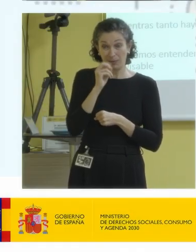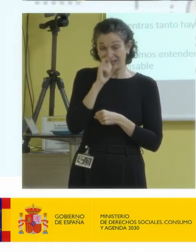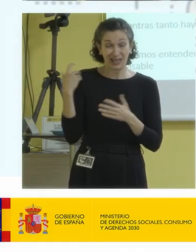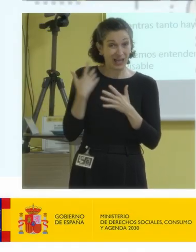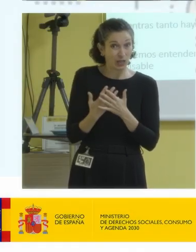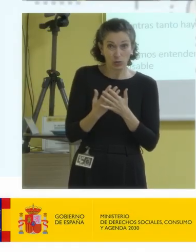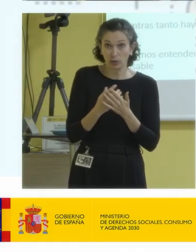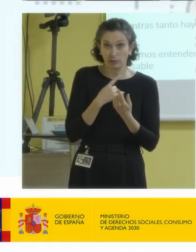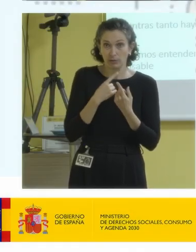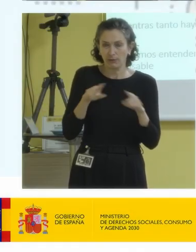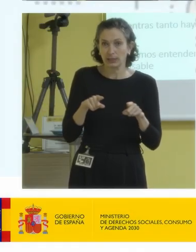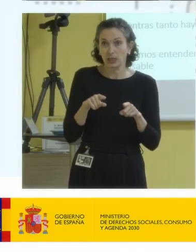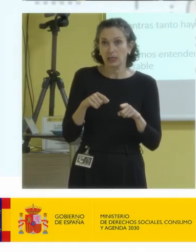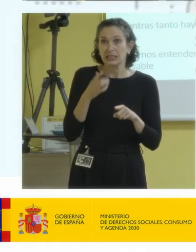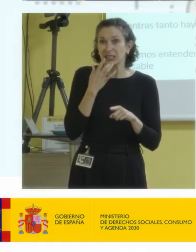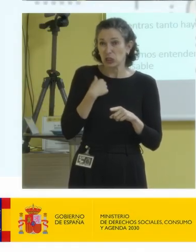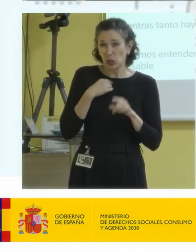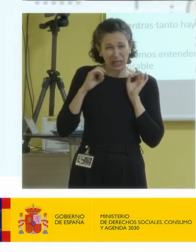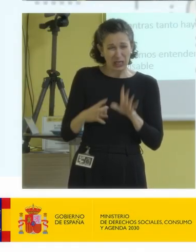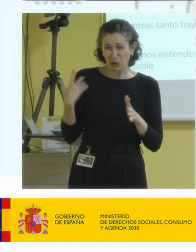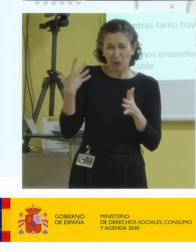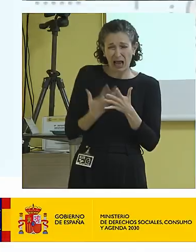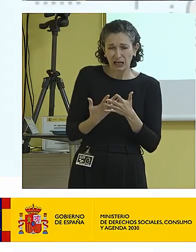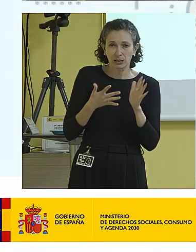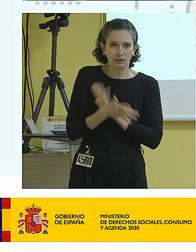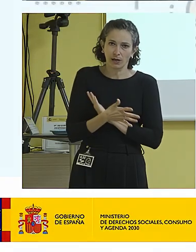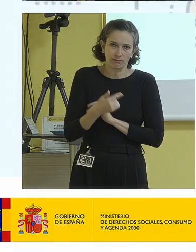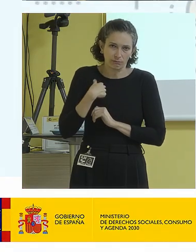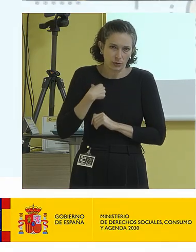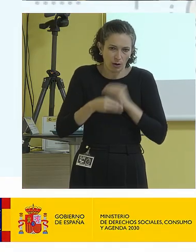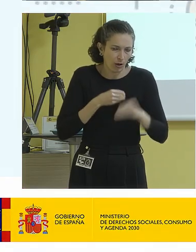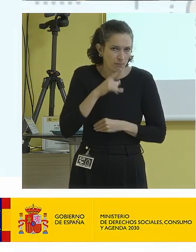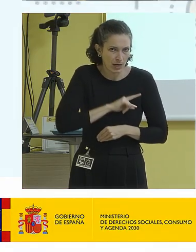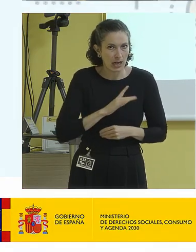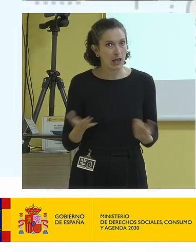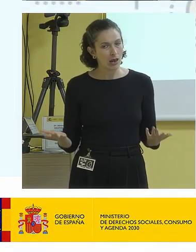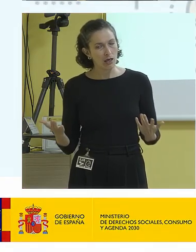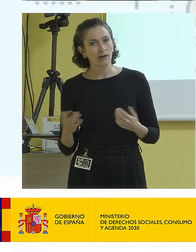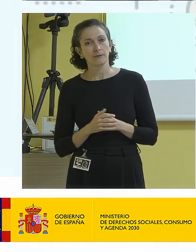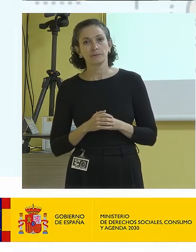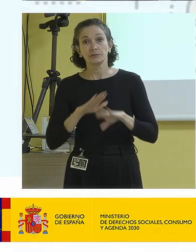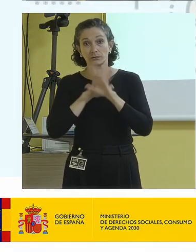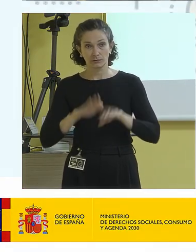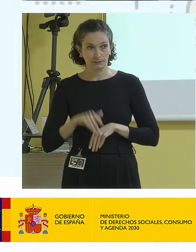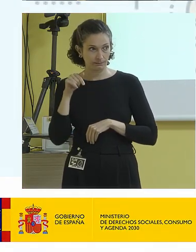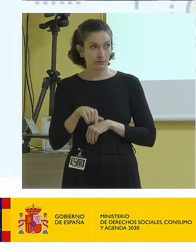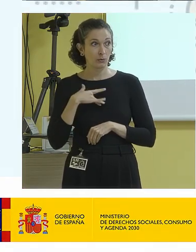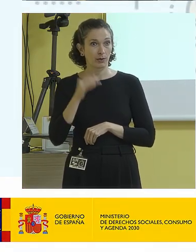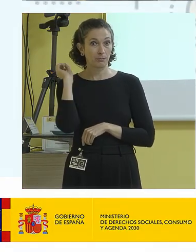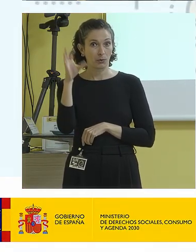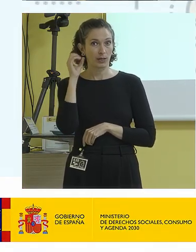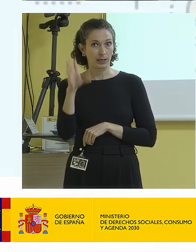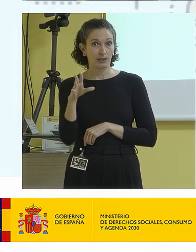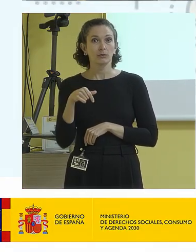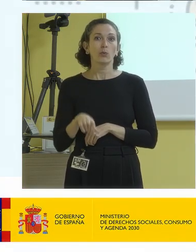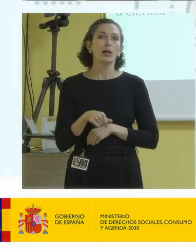lo mismo que hago hace 15 años, ya estaría faltando en cierto modo a la verdad. Y por último, puede que esta ponencia os haya dejado con más